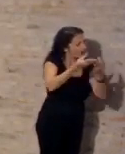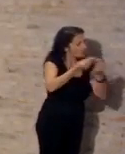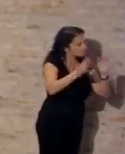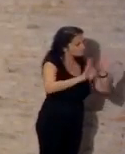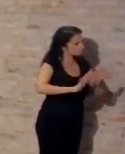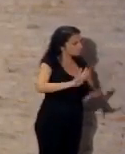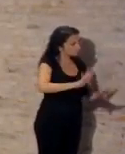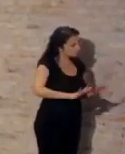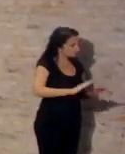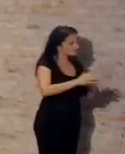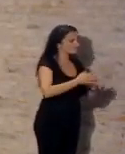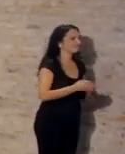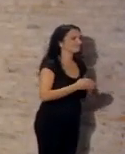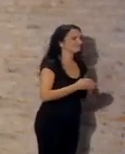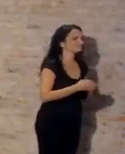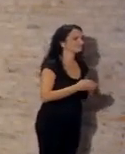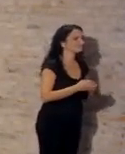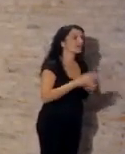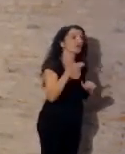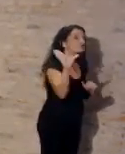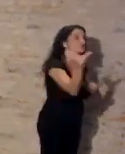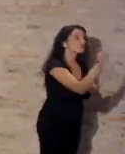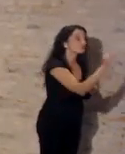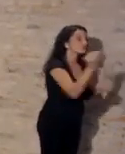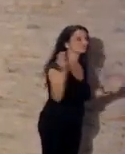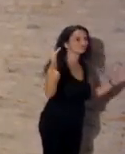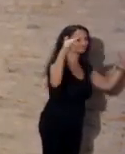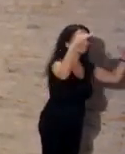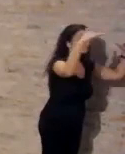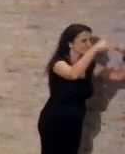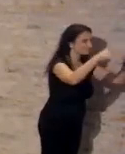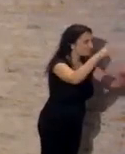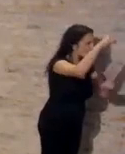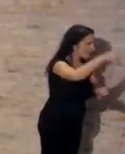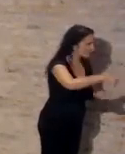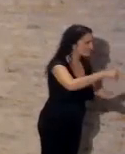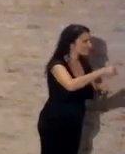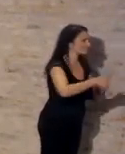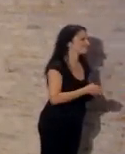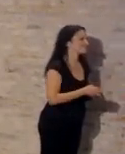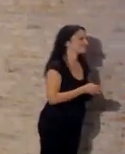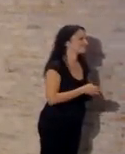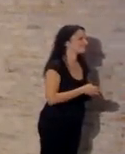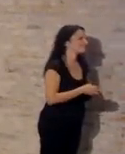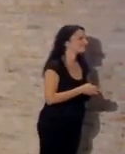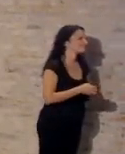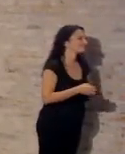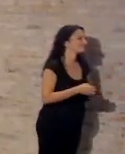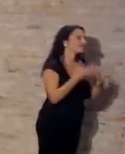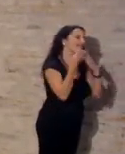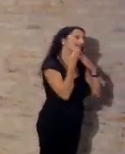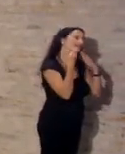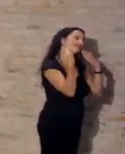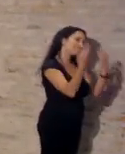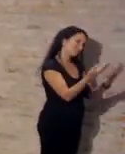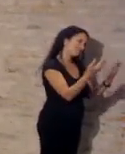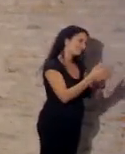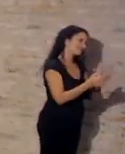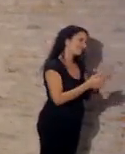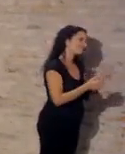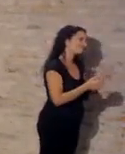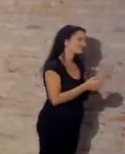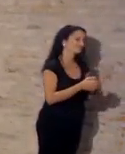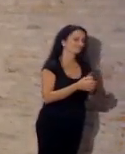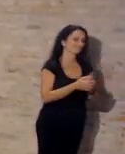con toda la organización y a todas las a todas las personas presentes que están acompañando esta actividad Muchas